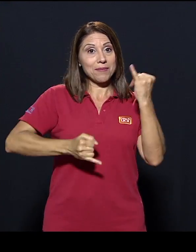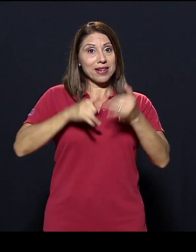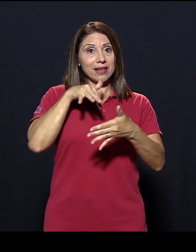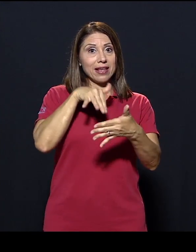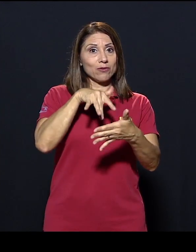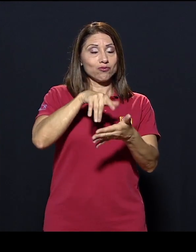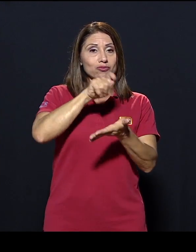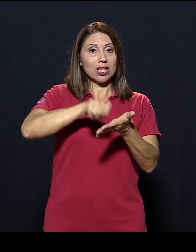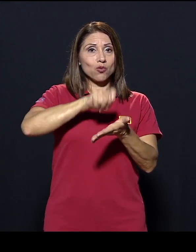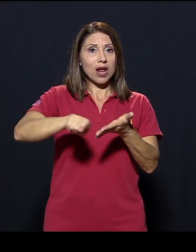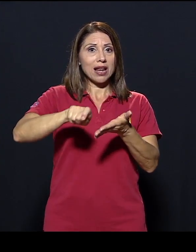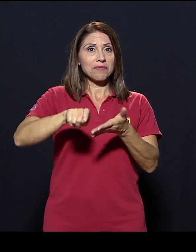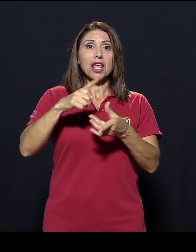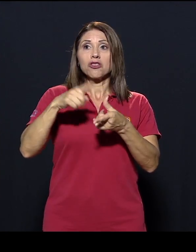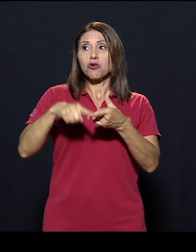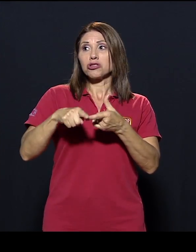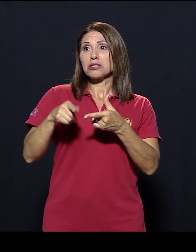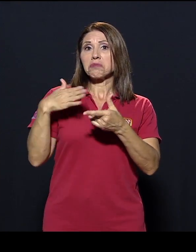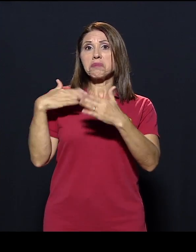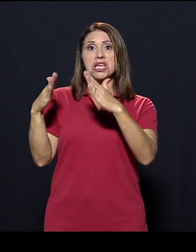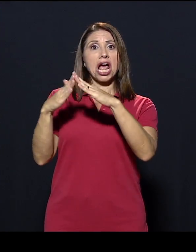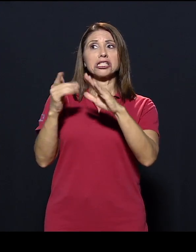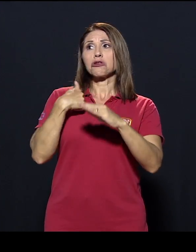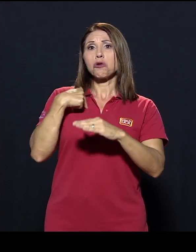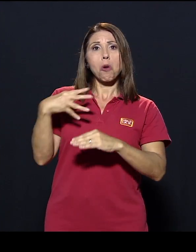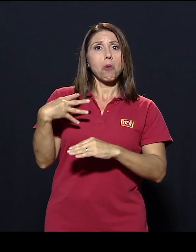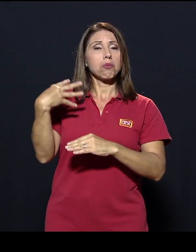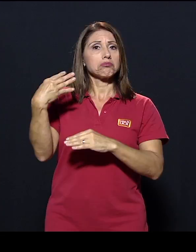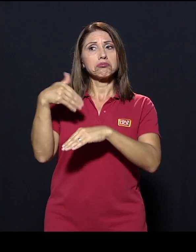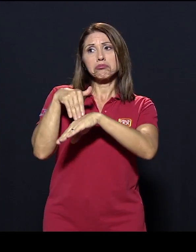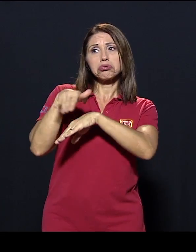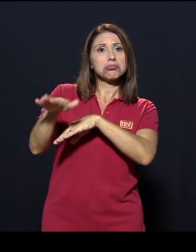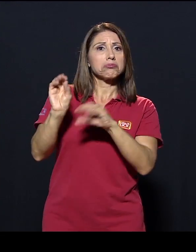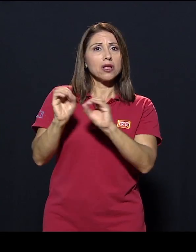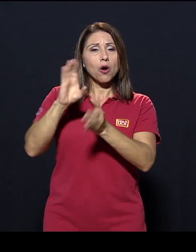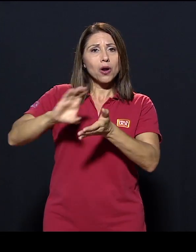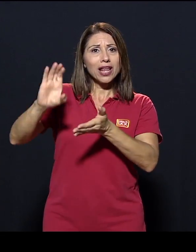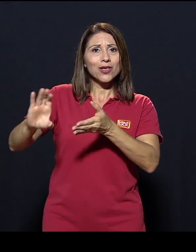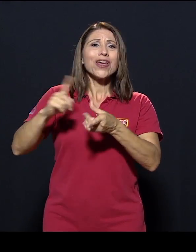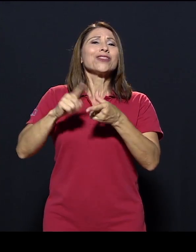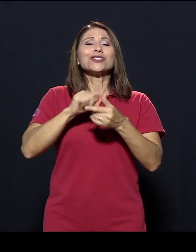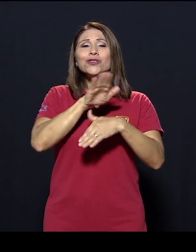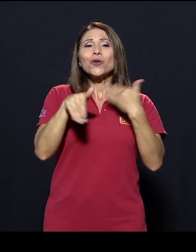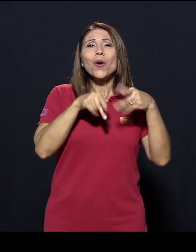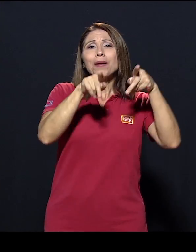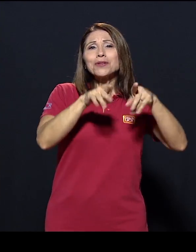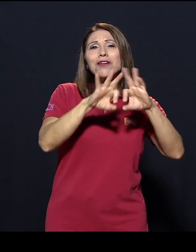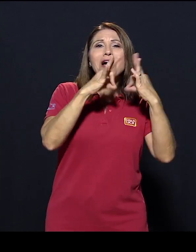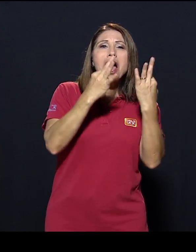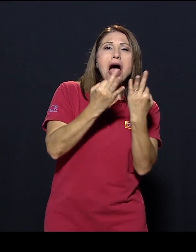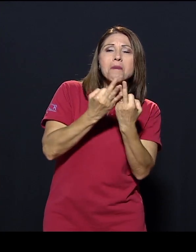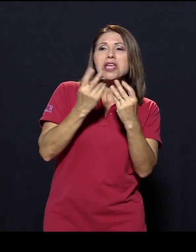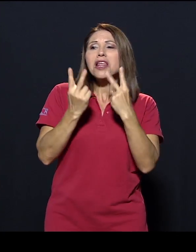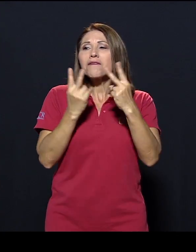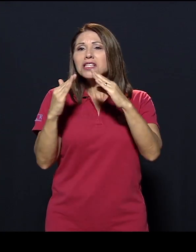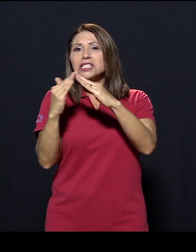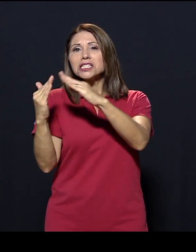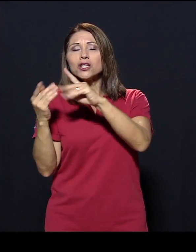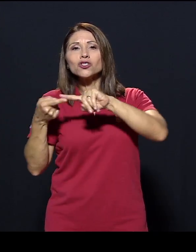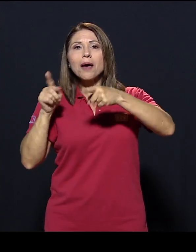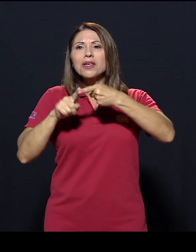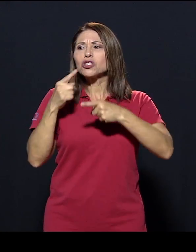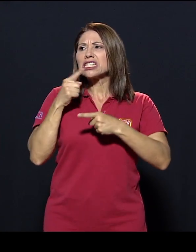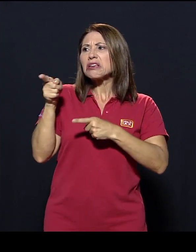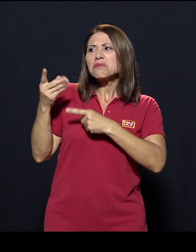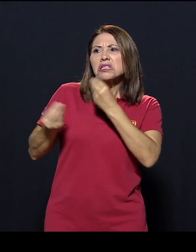mi casa no me quisieron mandar a estudiar ni nada. Entonces todo el mundo, ¿verdad? La familia, los vecinos, los amigos, ¿y qué va a hacer de ella? Entonces